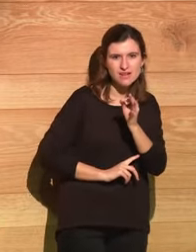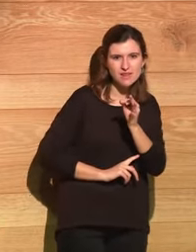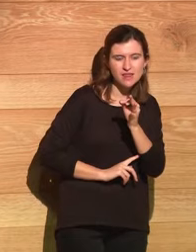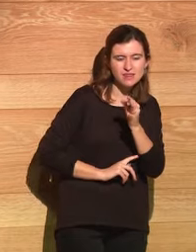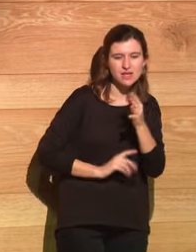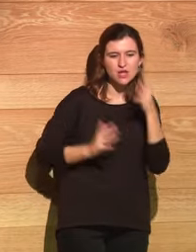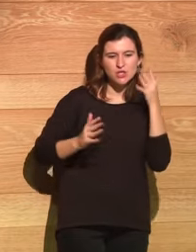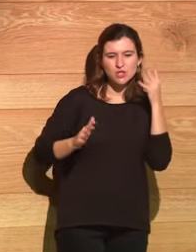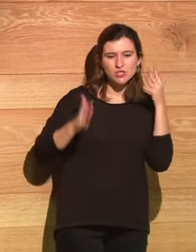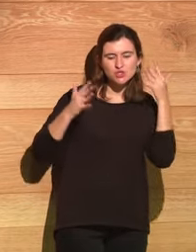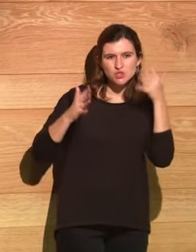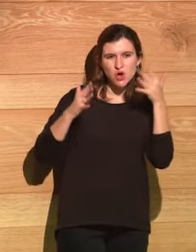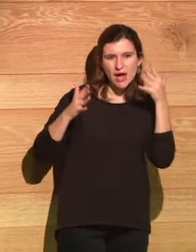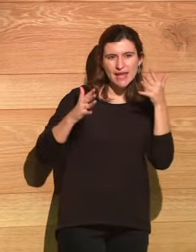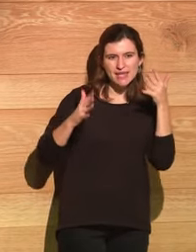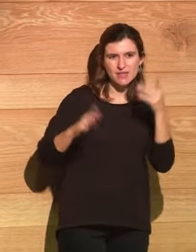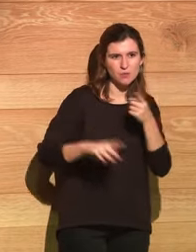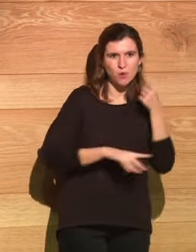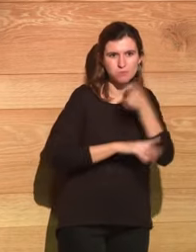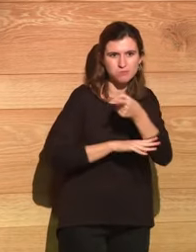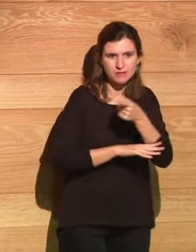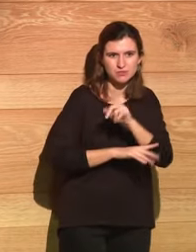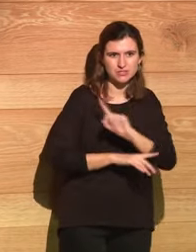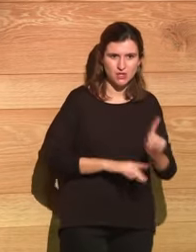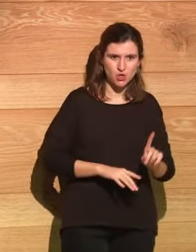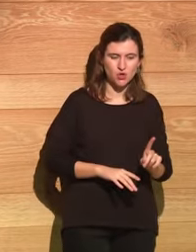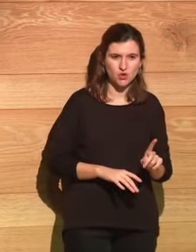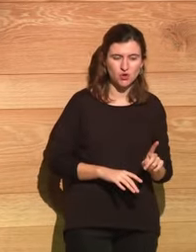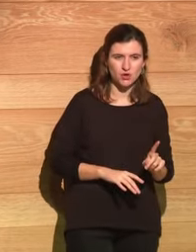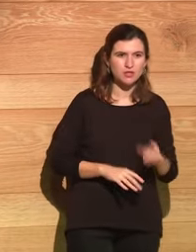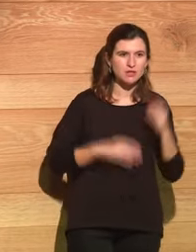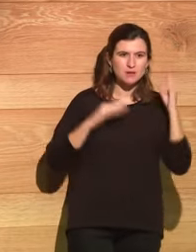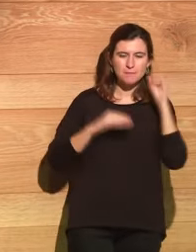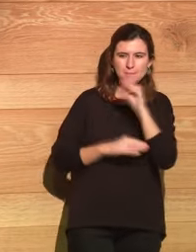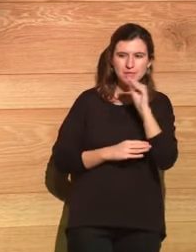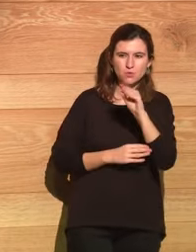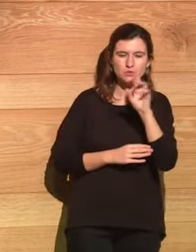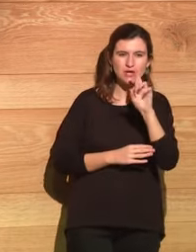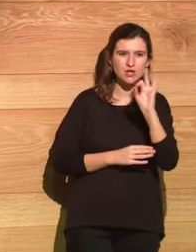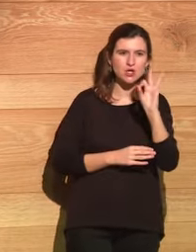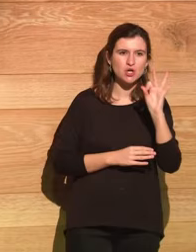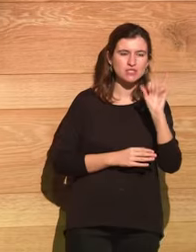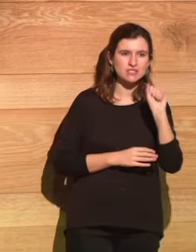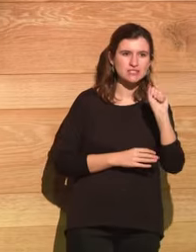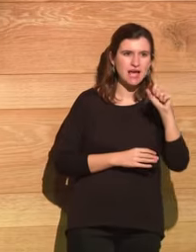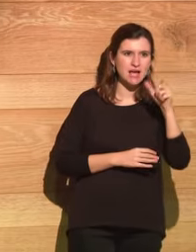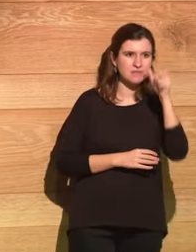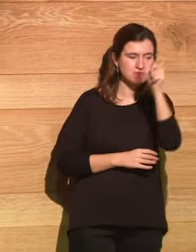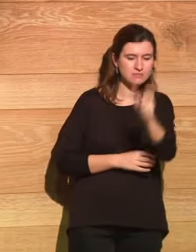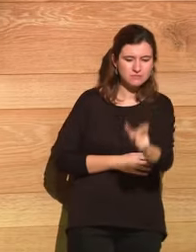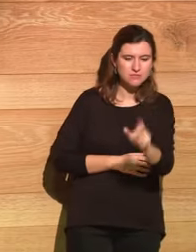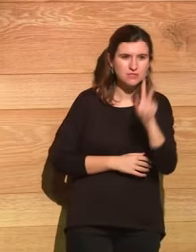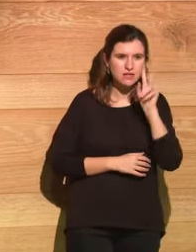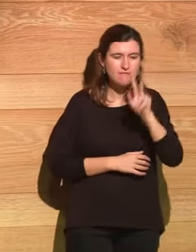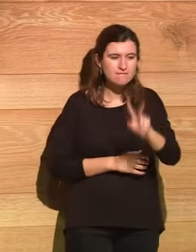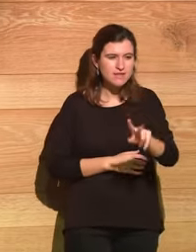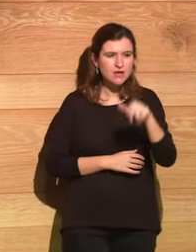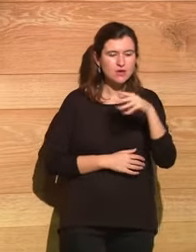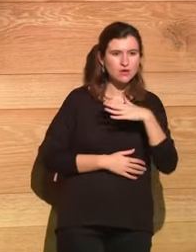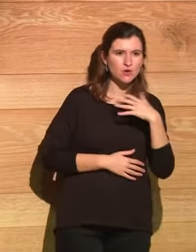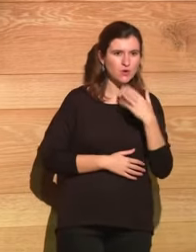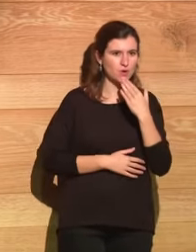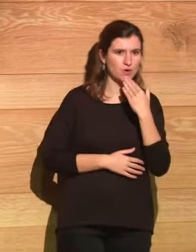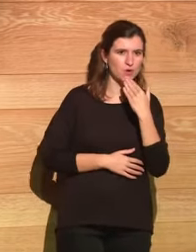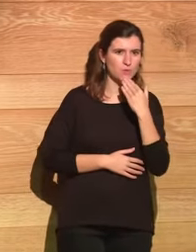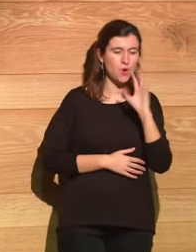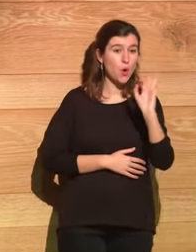otro. Y mi pregunta sería, ¿Rosa Chacel vería al otro como poseedor de una verdad que es